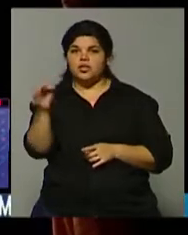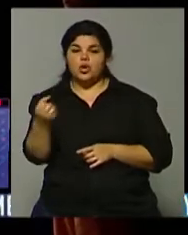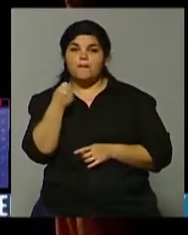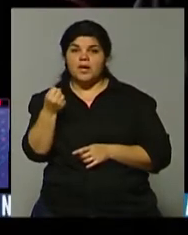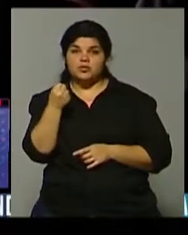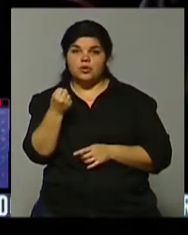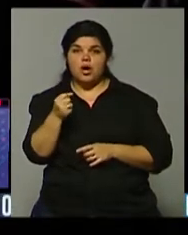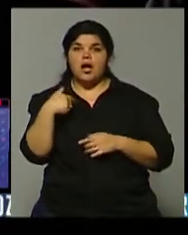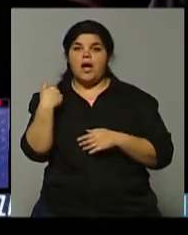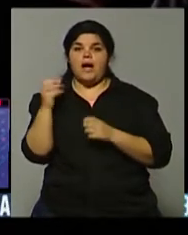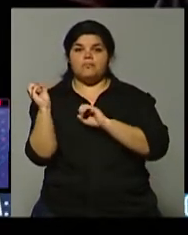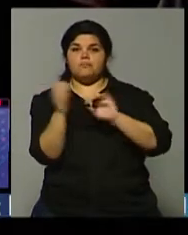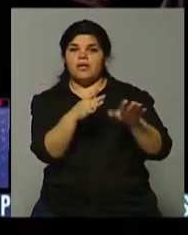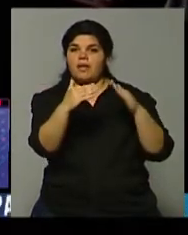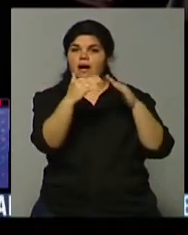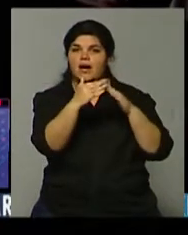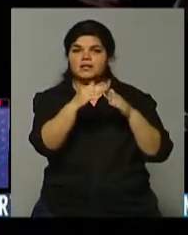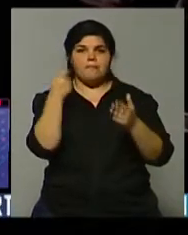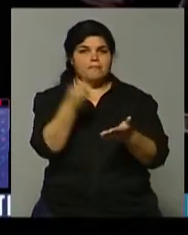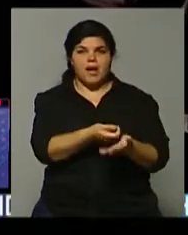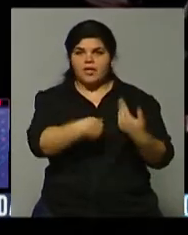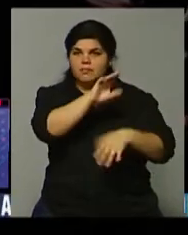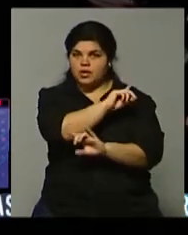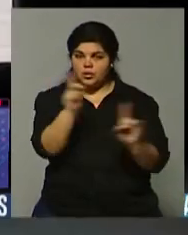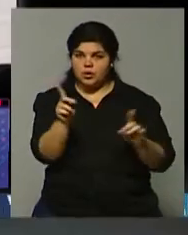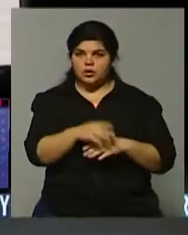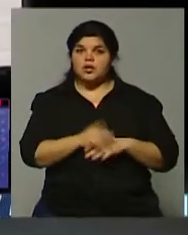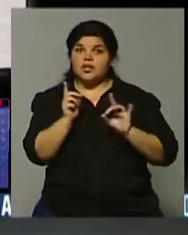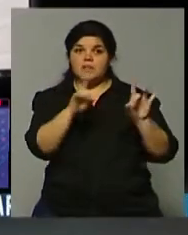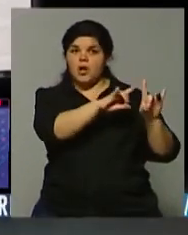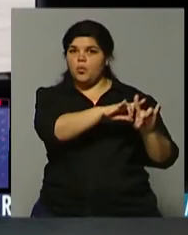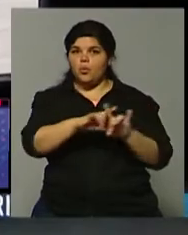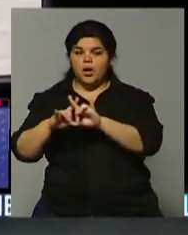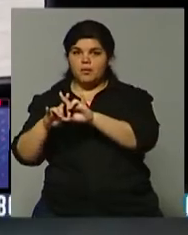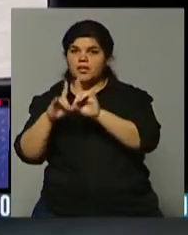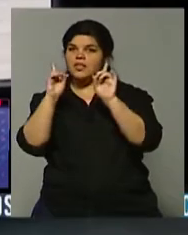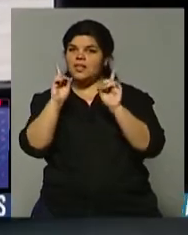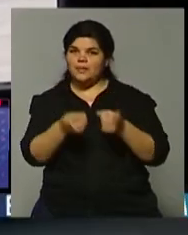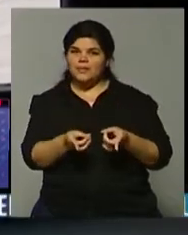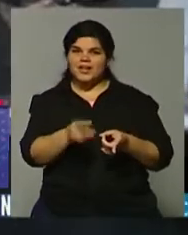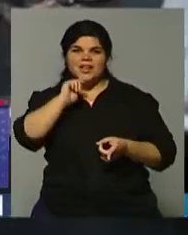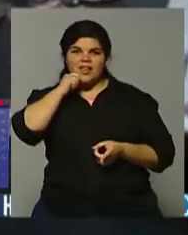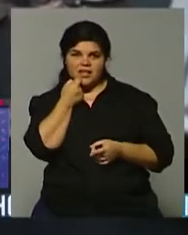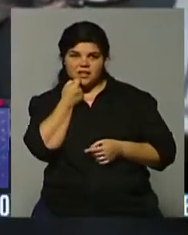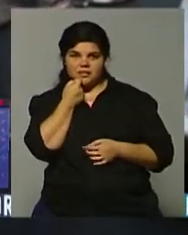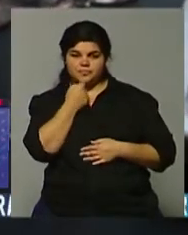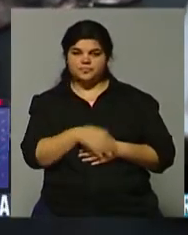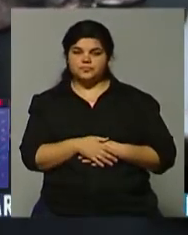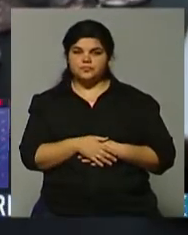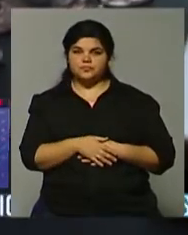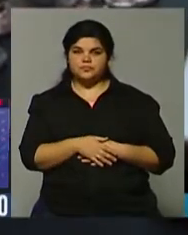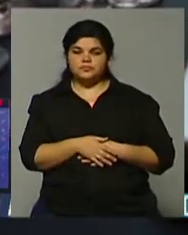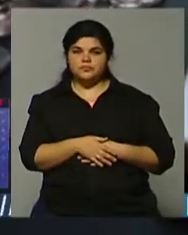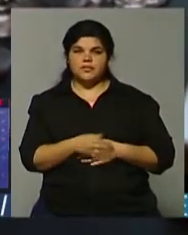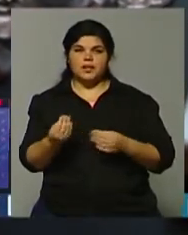digamos, la aplicación está muy buena, digamos, la página web está muy buena y además está ayornado al teléfono. Porque también hay que tener en cuenta algo, si hablamos del